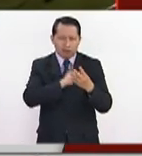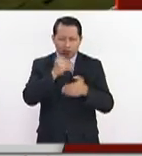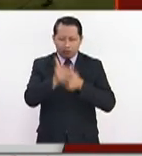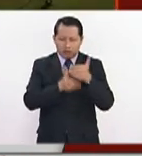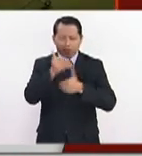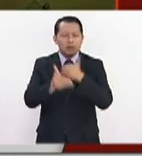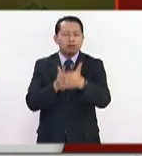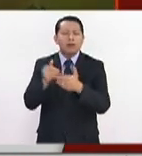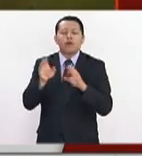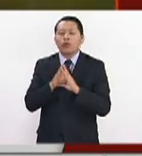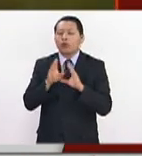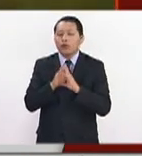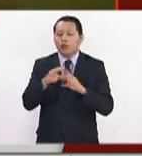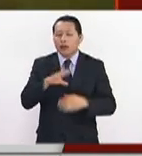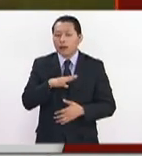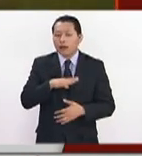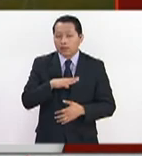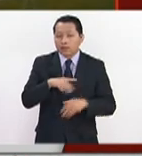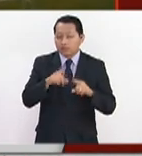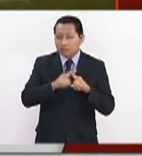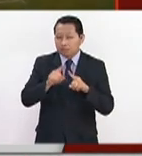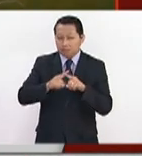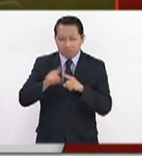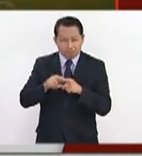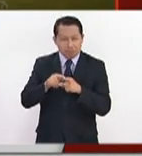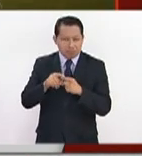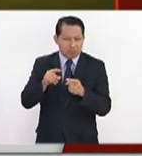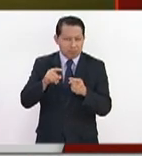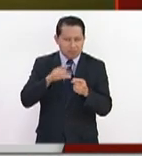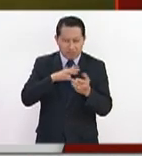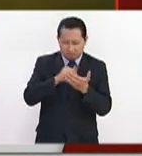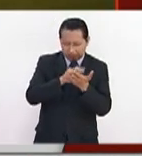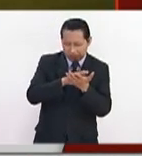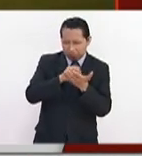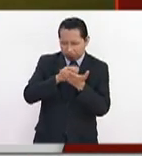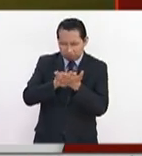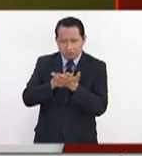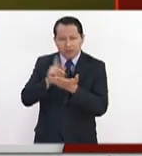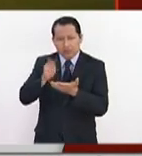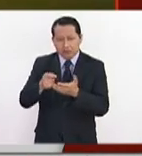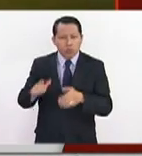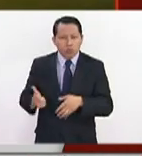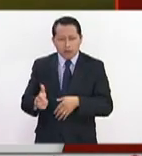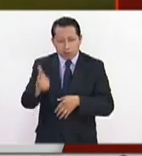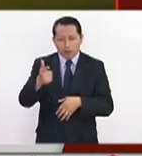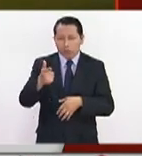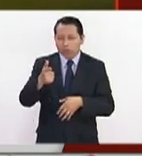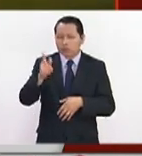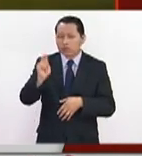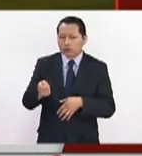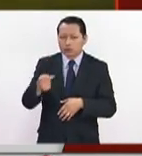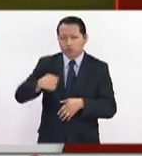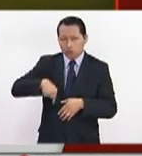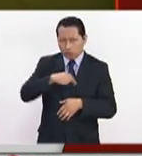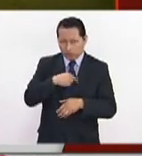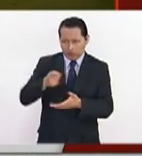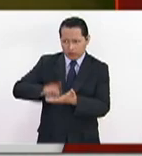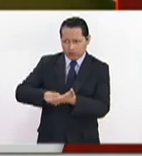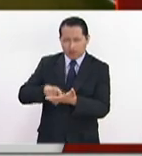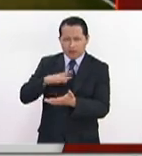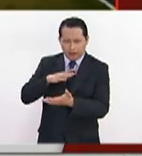de un complejo multimodal logístico que es Guanajuato Puerto Interior, donde nosotros nos